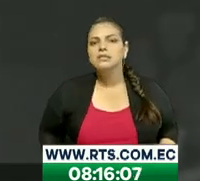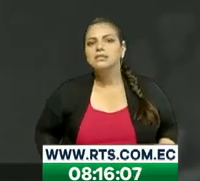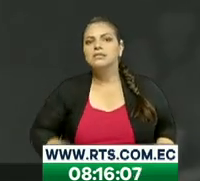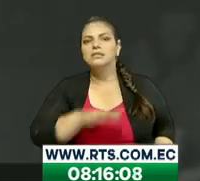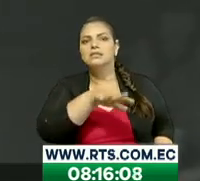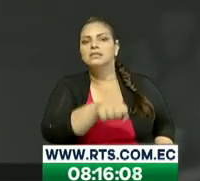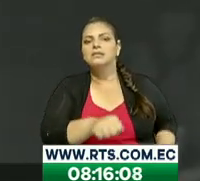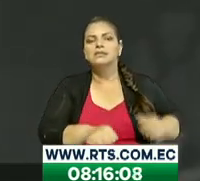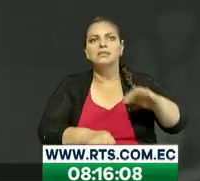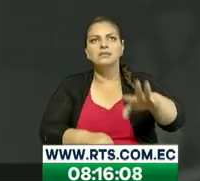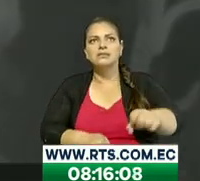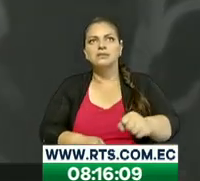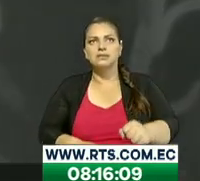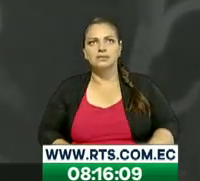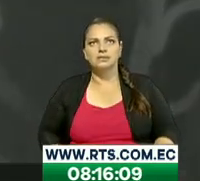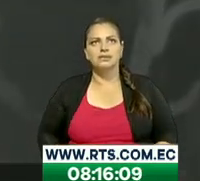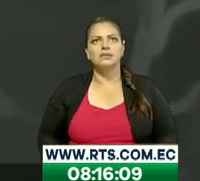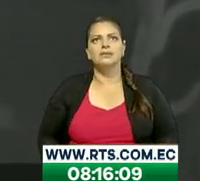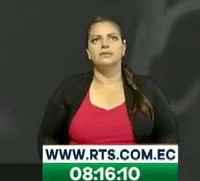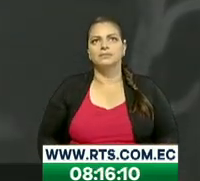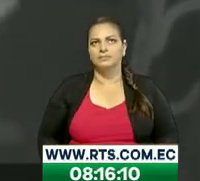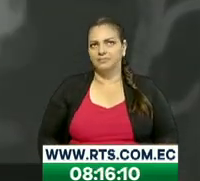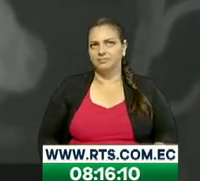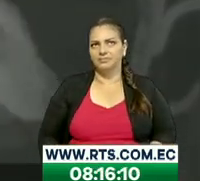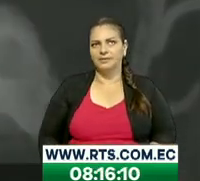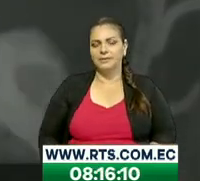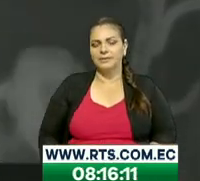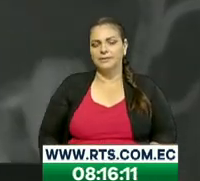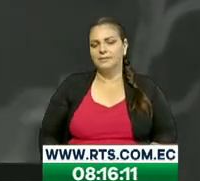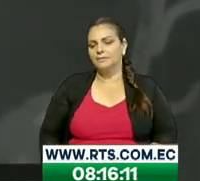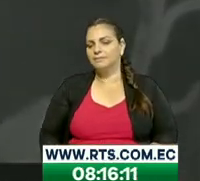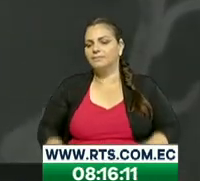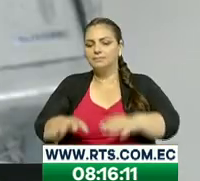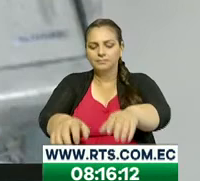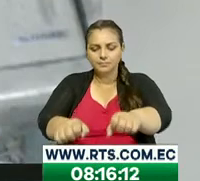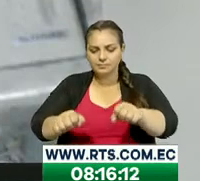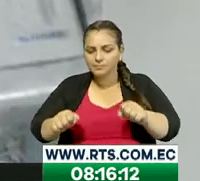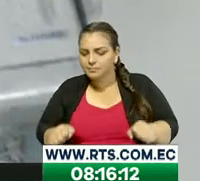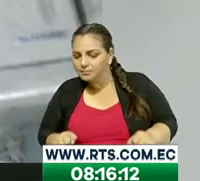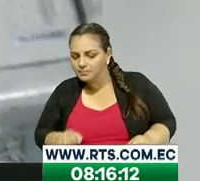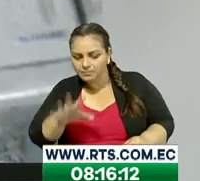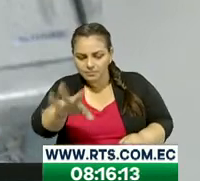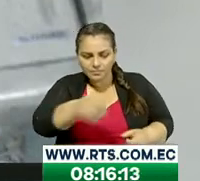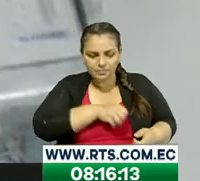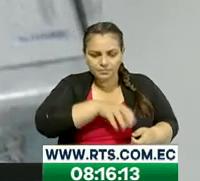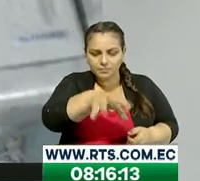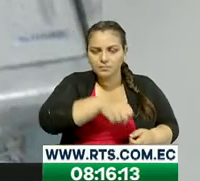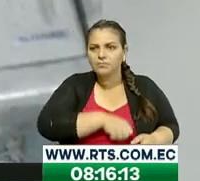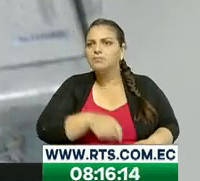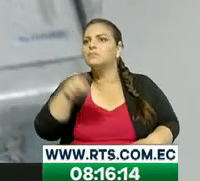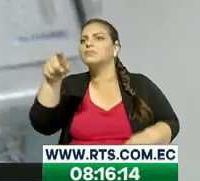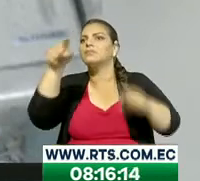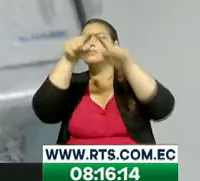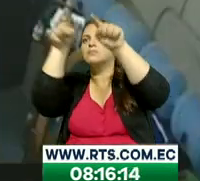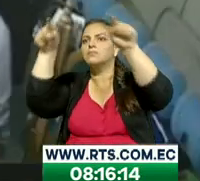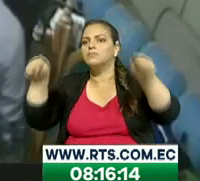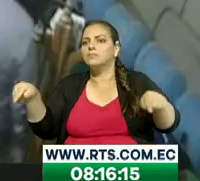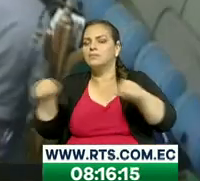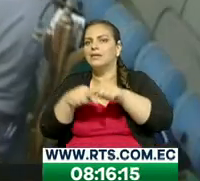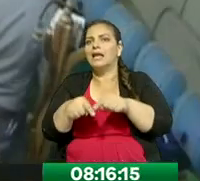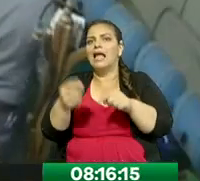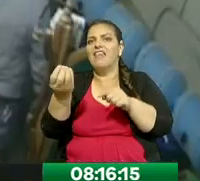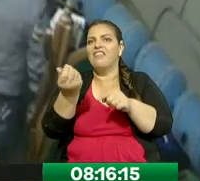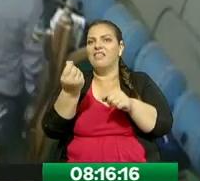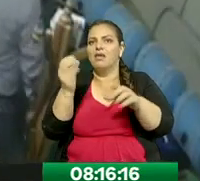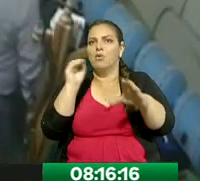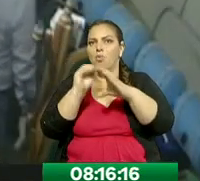Revisaron escritorios y cada uno de los cajones que encontraban. Intentaron abrir una caja fuerte, pero fue imposible. Y así se